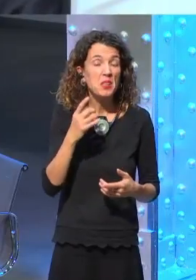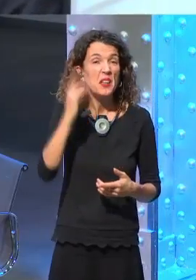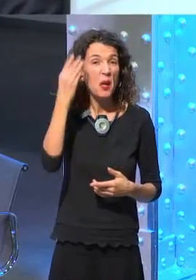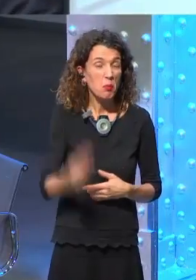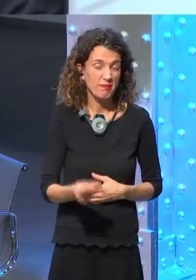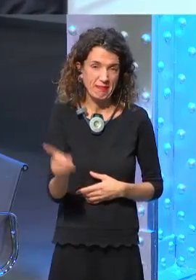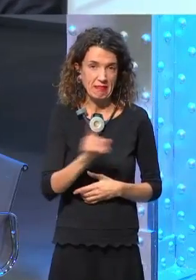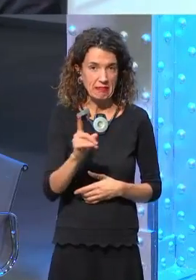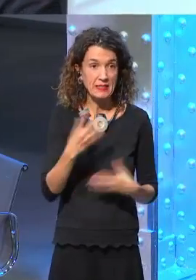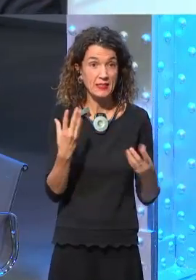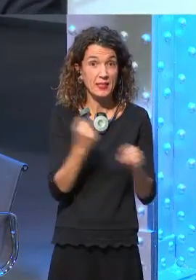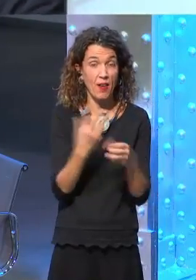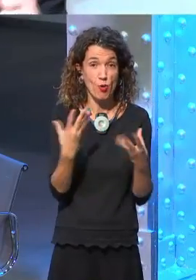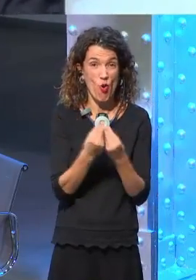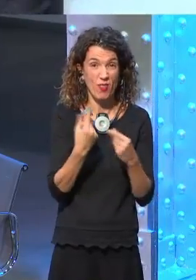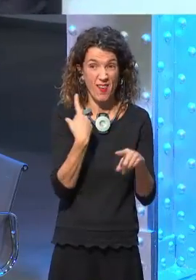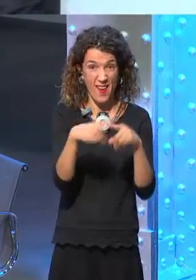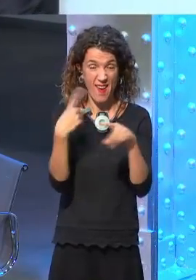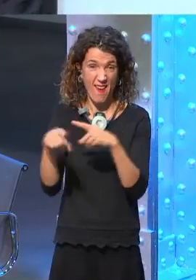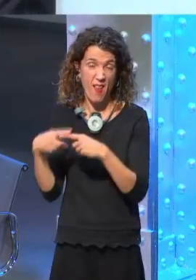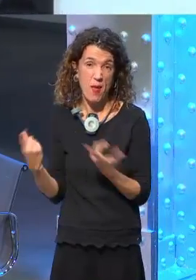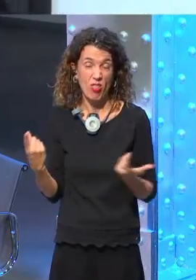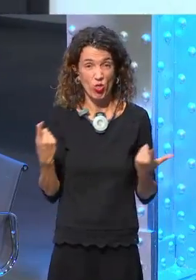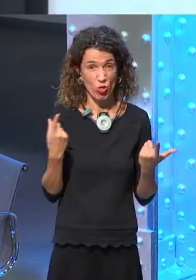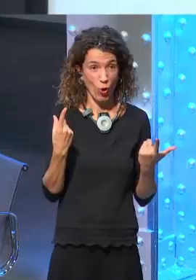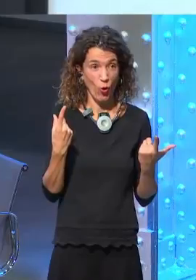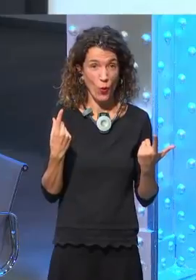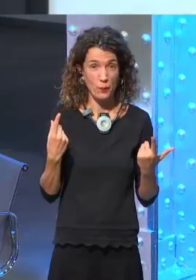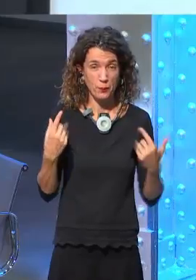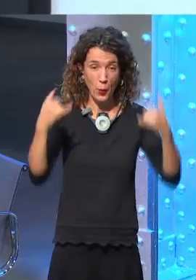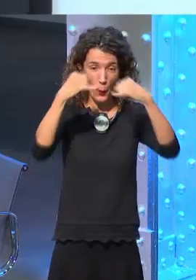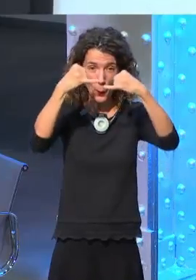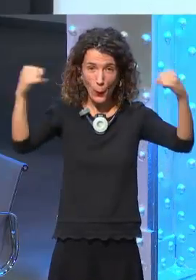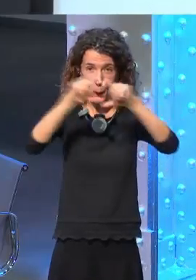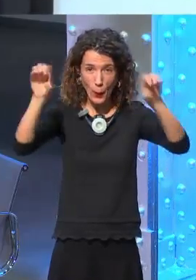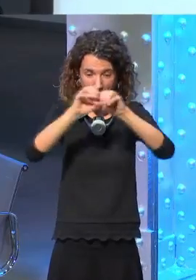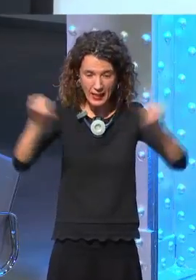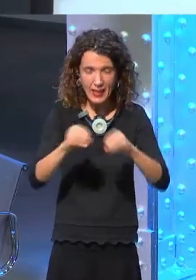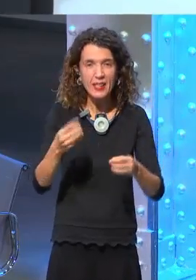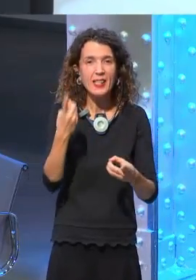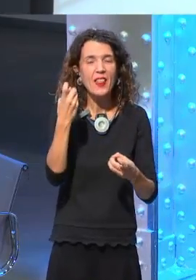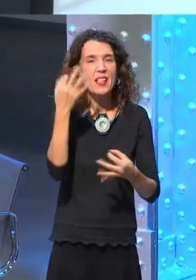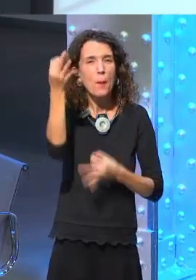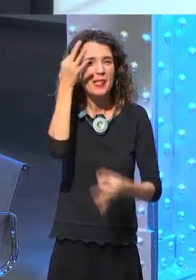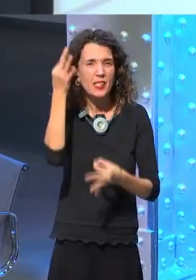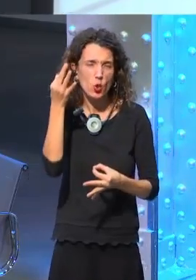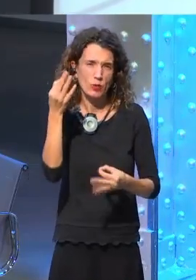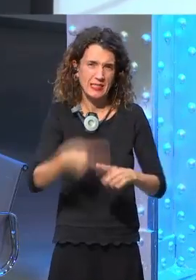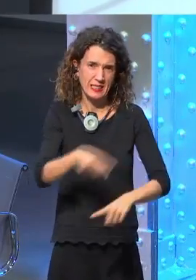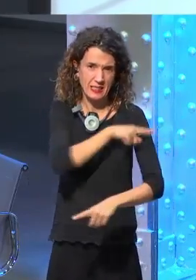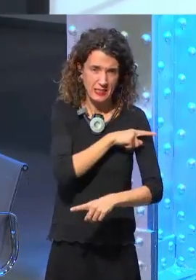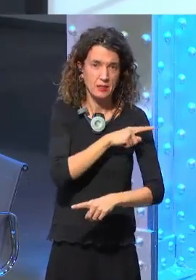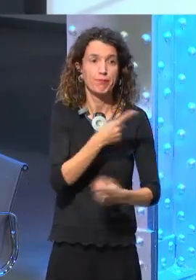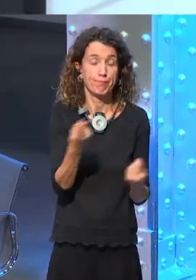idea trabajar con estos elementos de barras que requieren una precisión extrema y utilizar